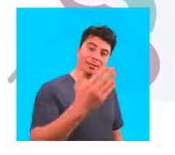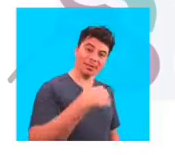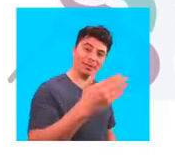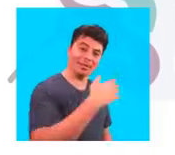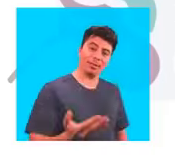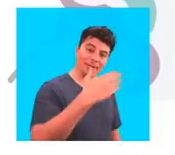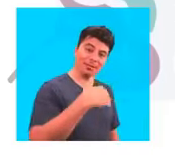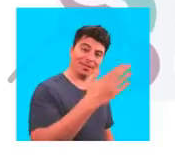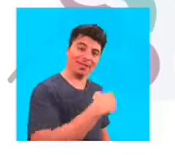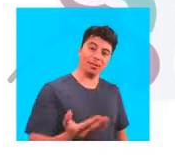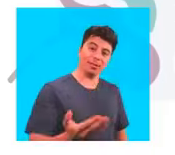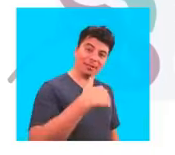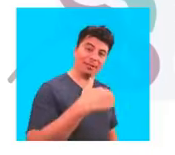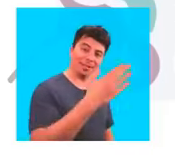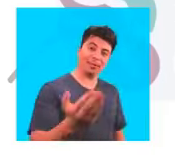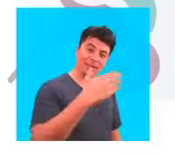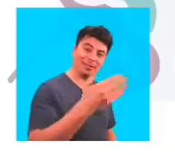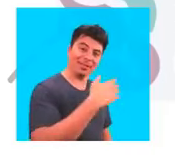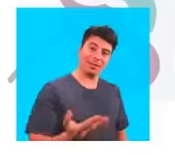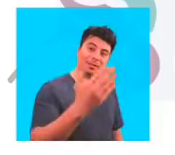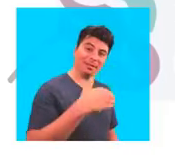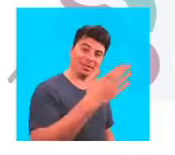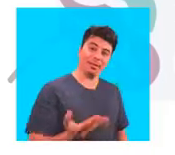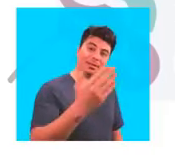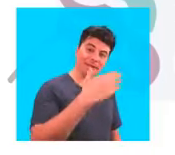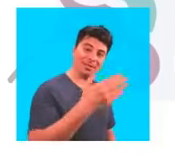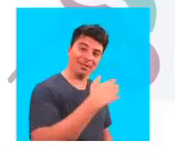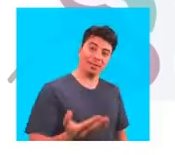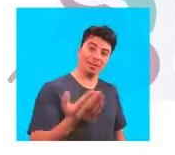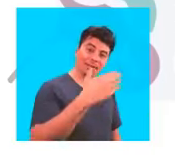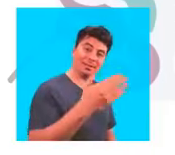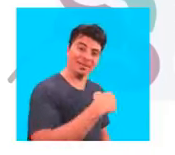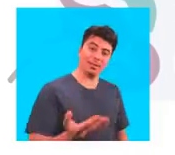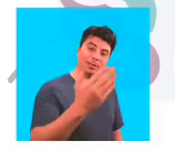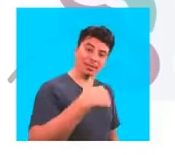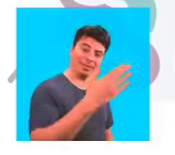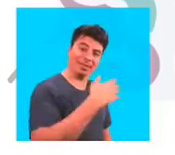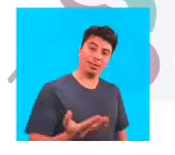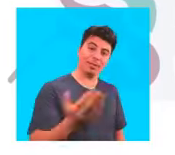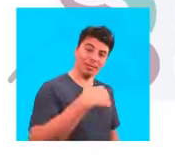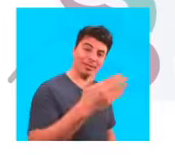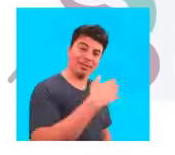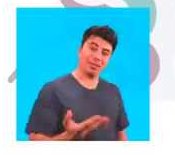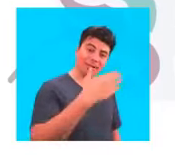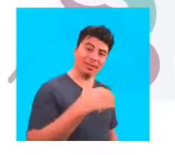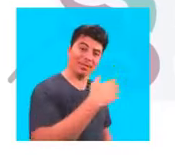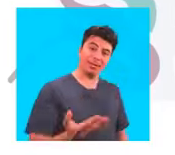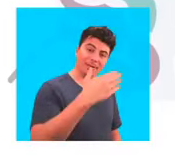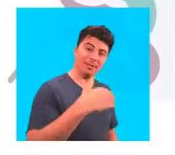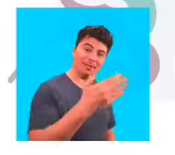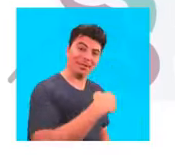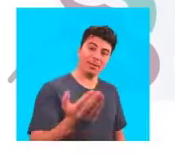que son parte de esta comunidad, que podemos ayudar a estos pacientes a trabajar de forma